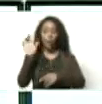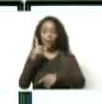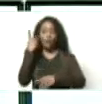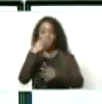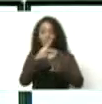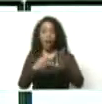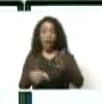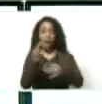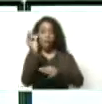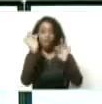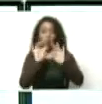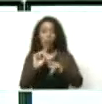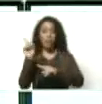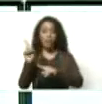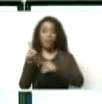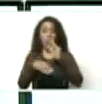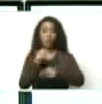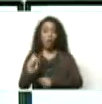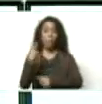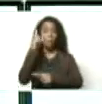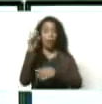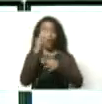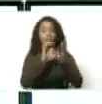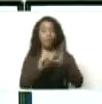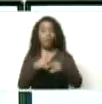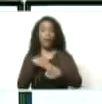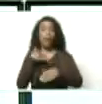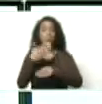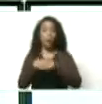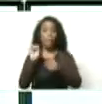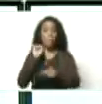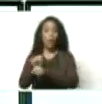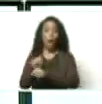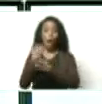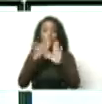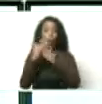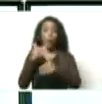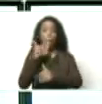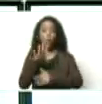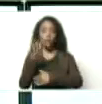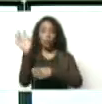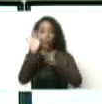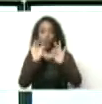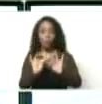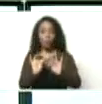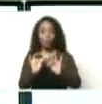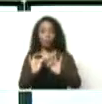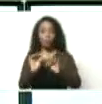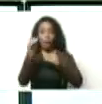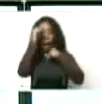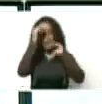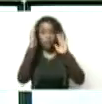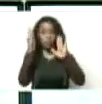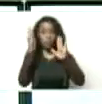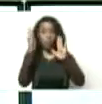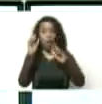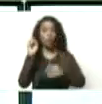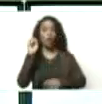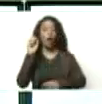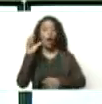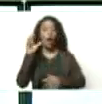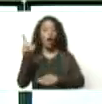varios fases no vaya a ser que hagan la primera y después abandones a la comunidad en la próxima fase atención víctor clark